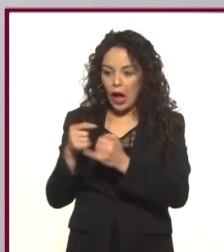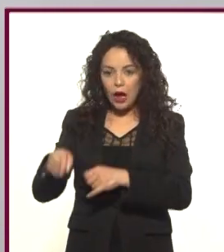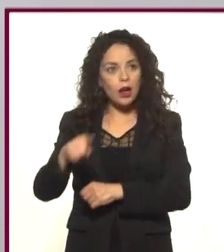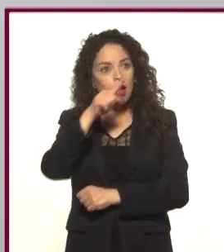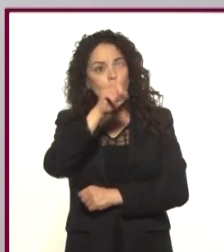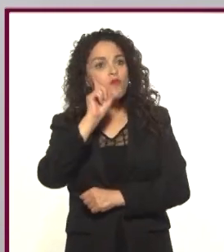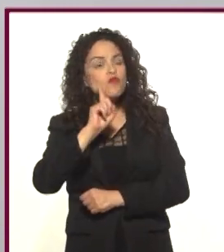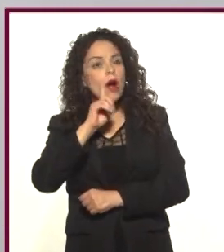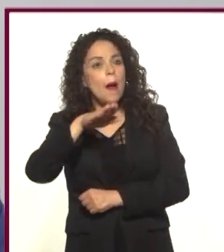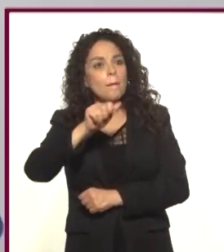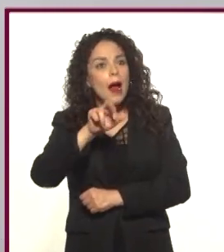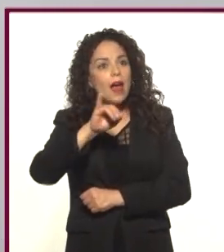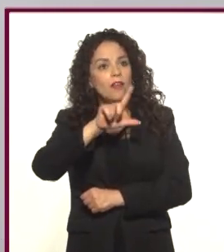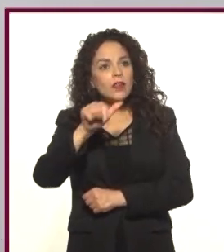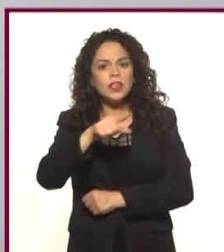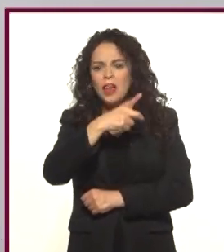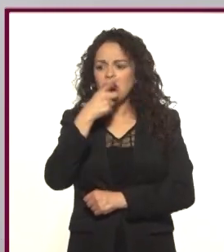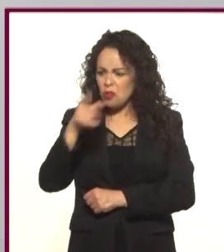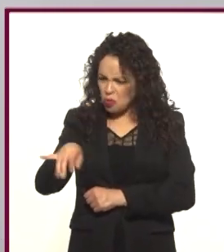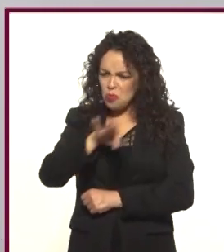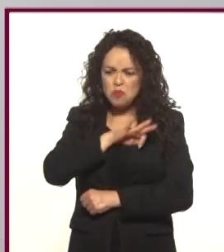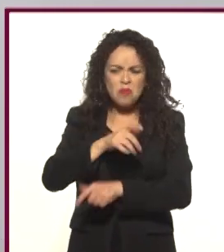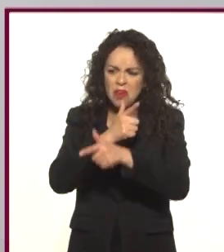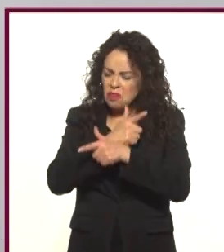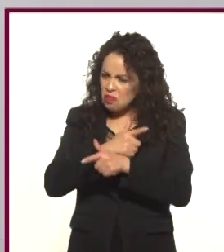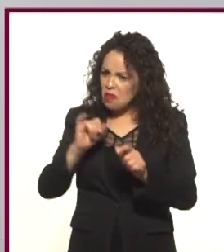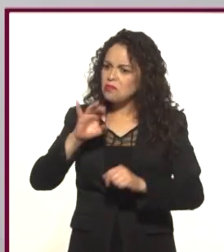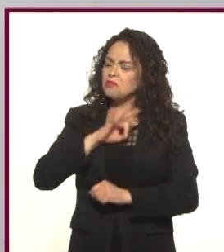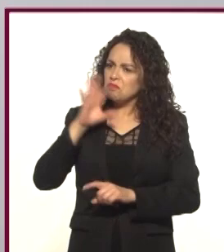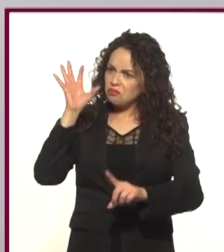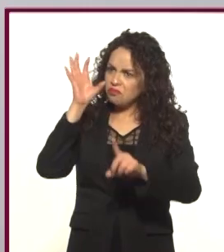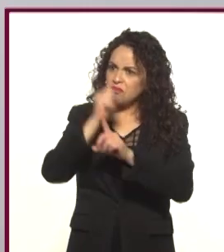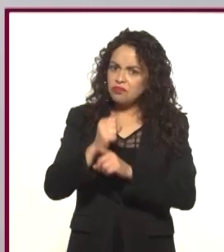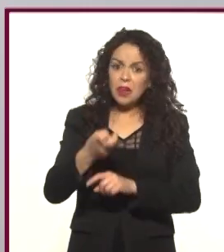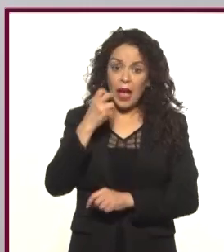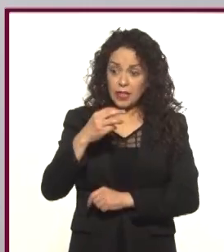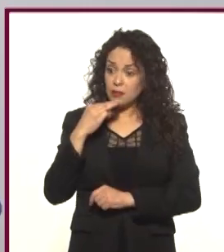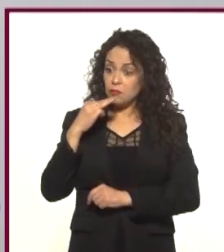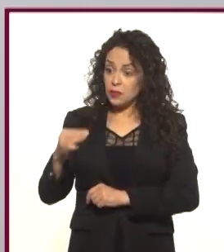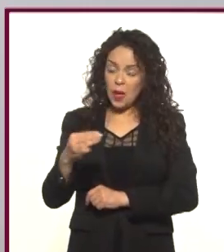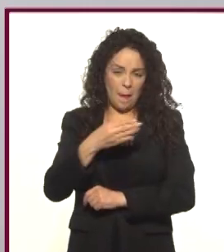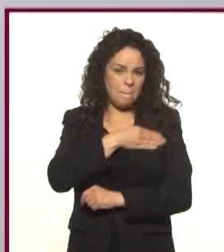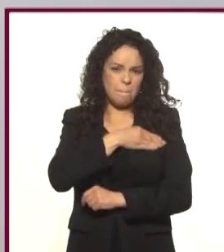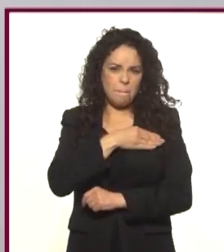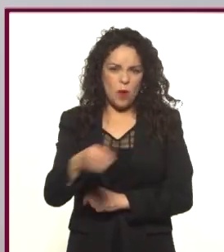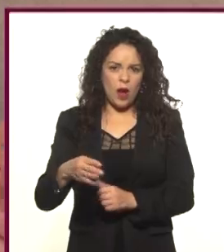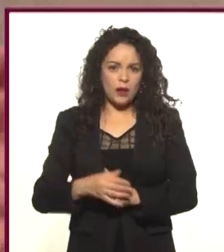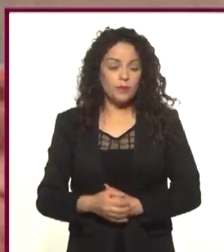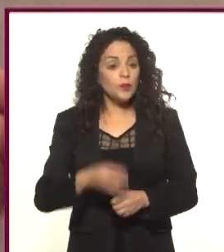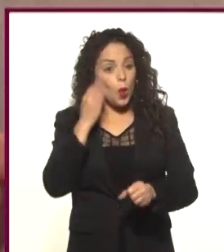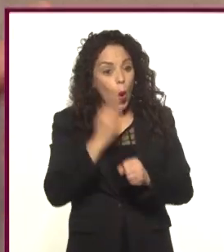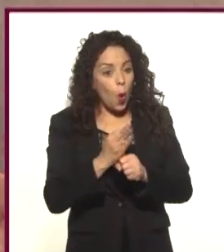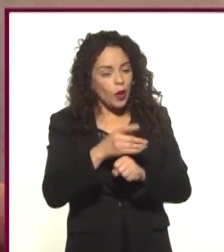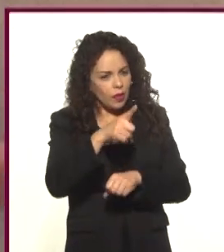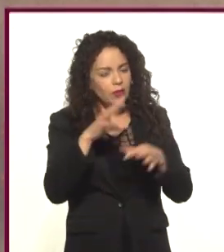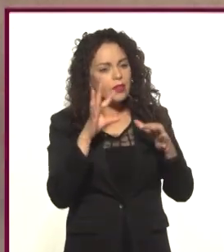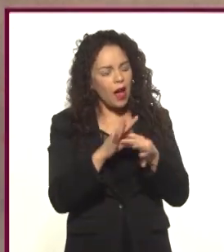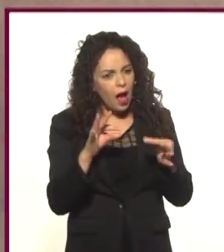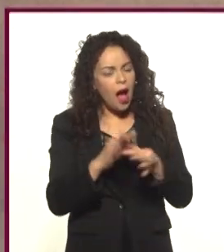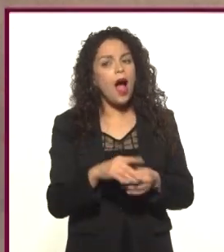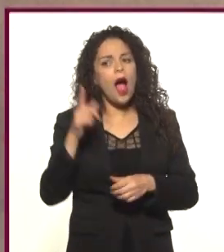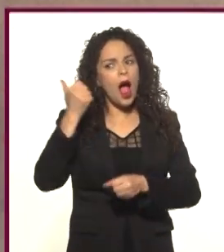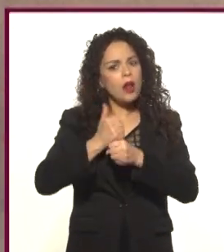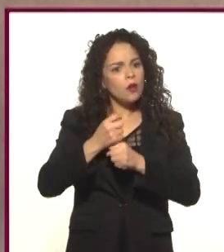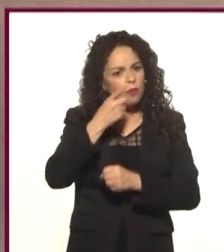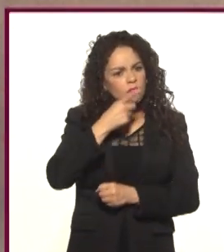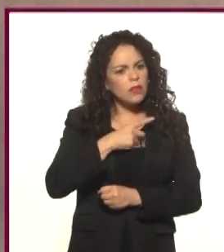Mujer Maravilla te diga que tú puedes ser lo que quieras. Creo que es un muy buen mensaje. Ahorita que lo mencionas, la